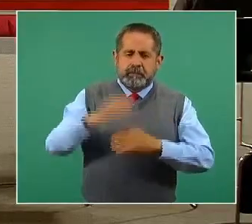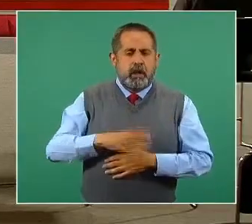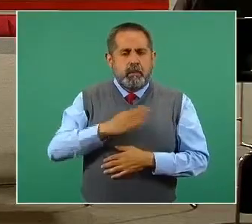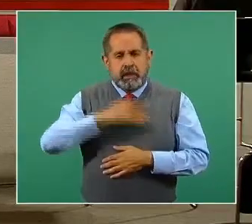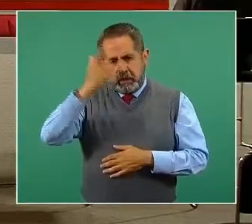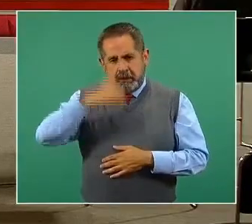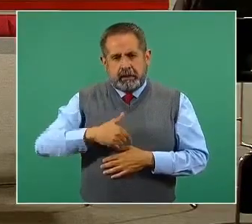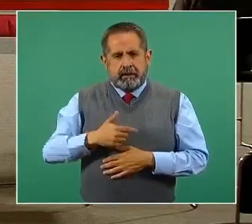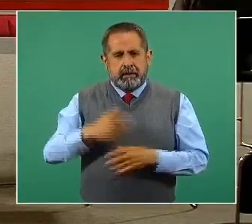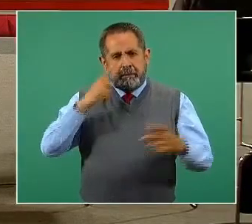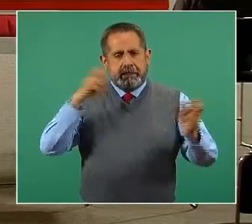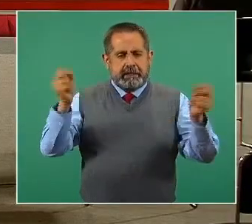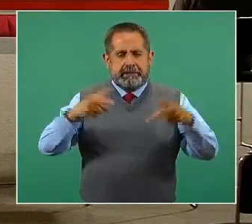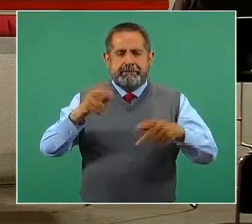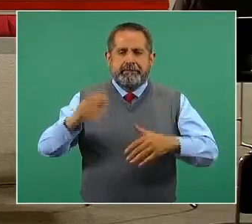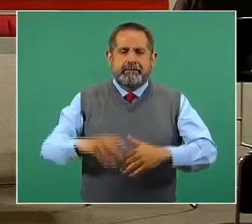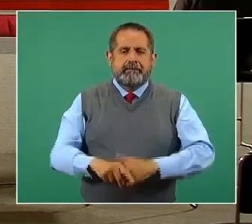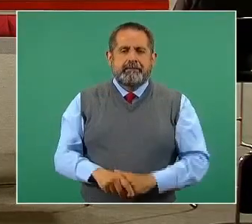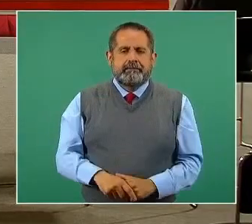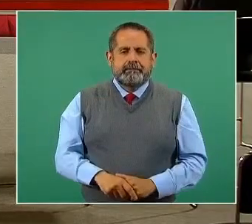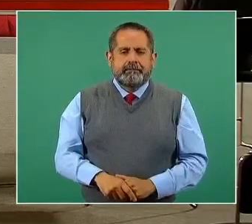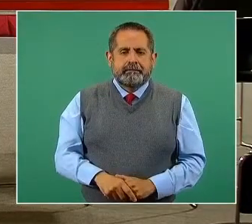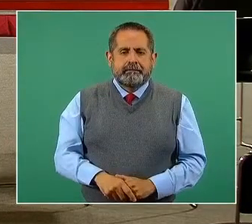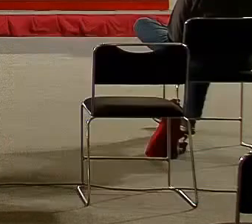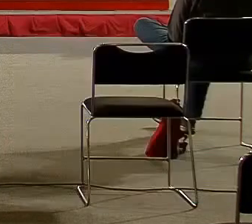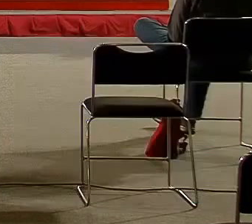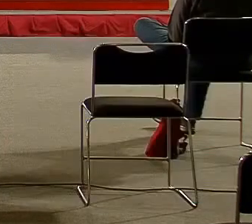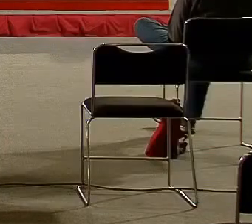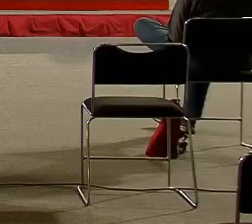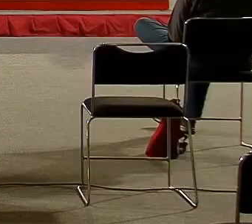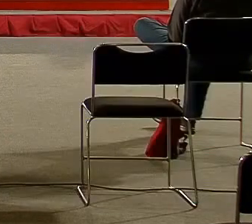gracias, buenas noches, nos vemos mañana. Gracias.